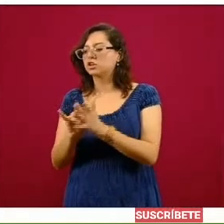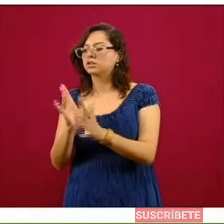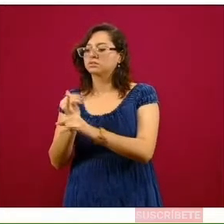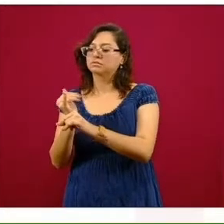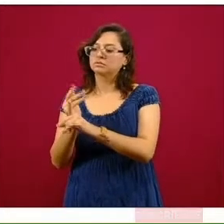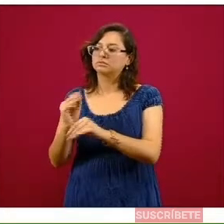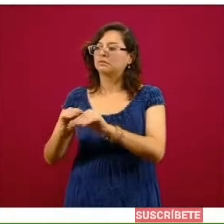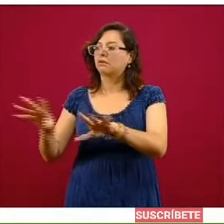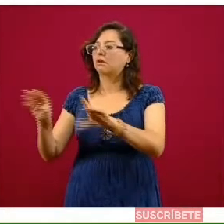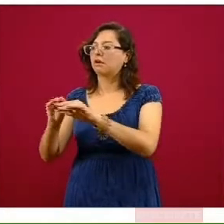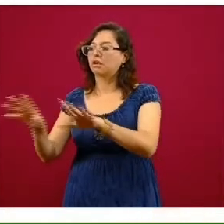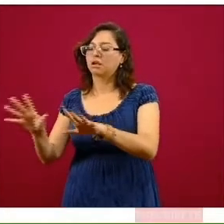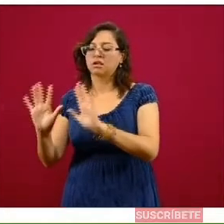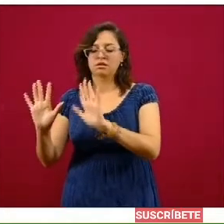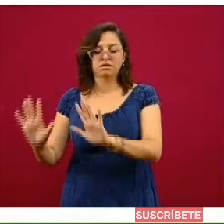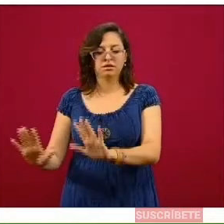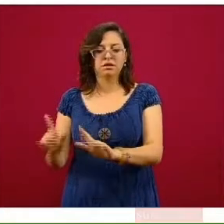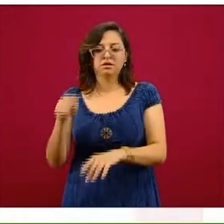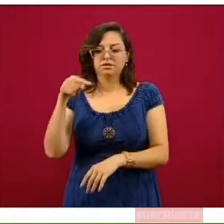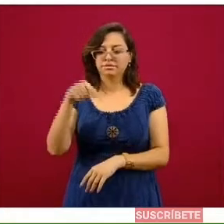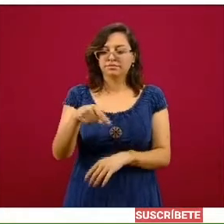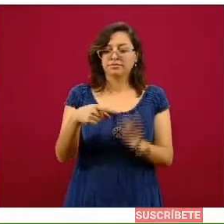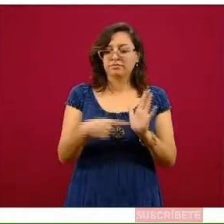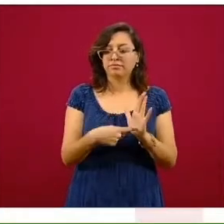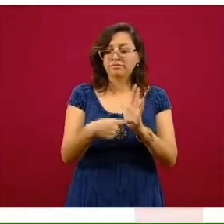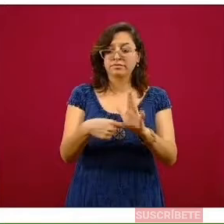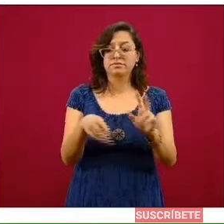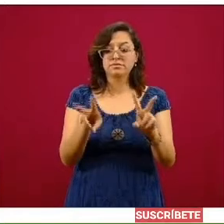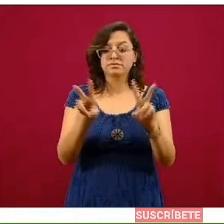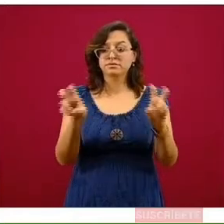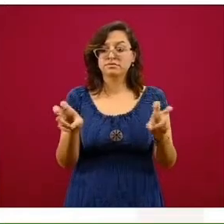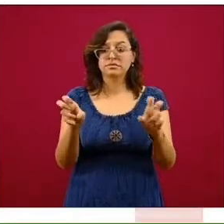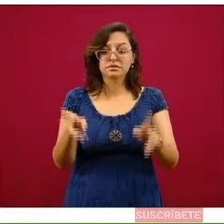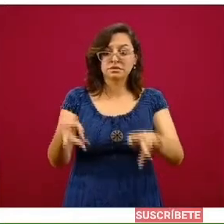que presentamos aquí no tiene ningún carácter de